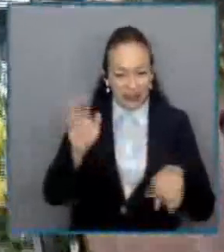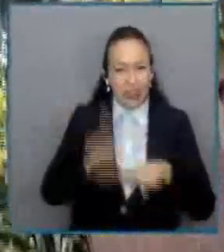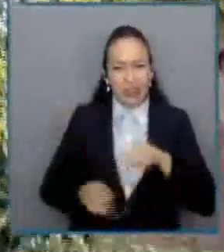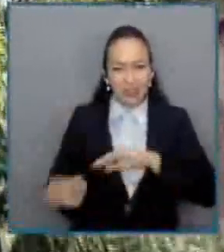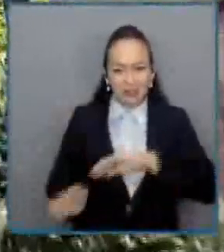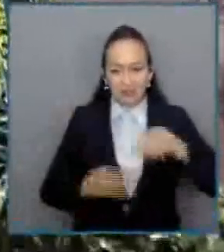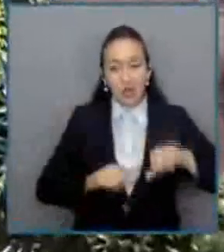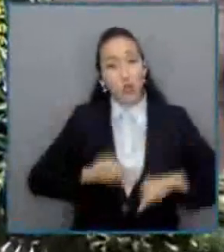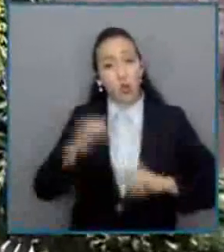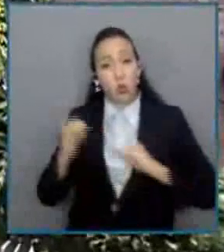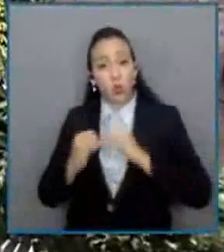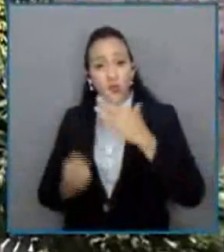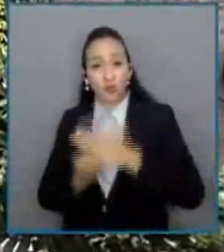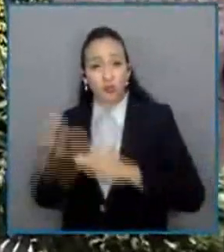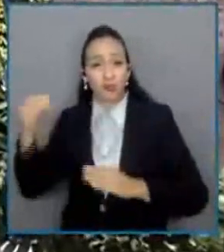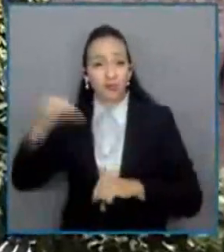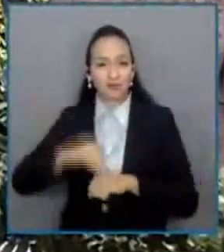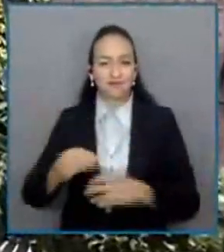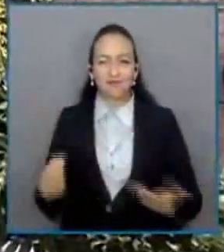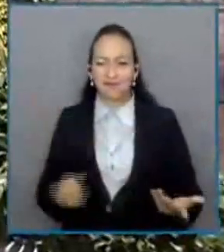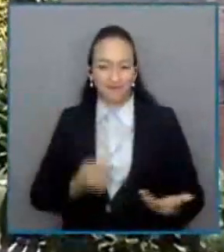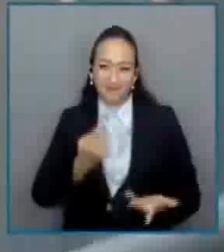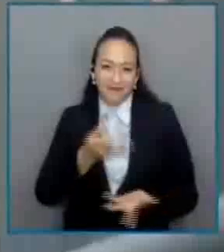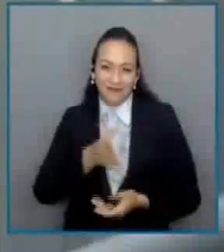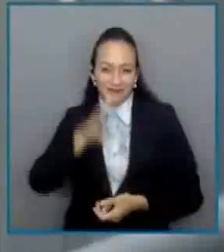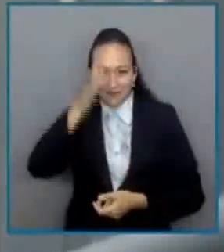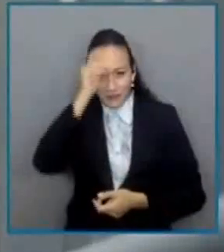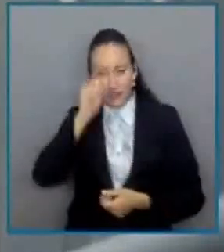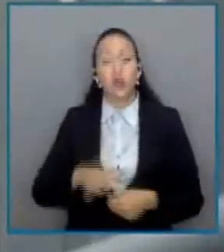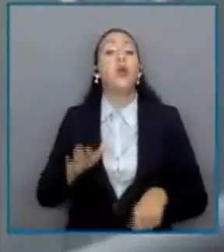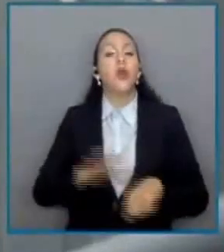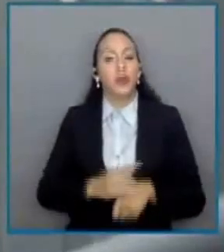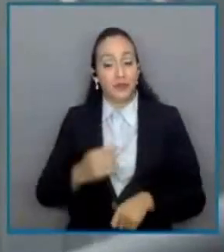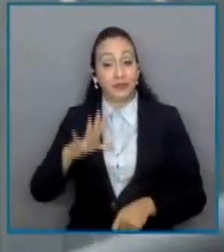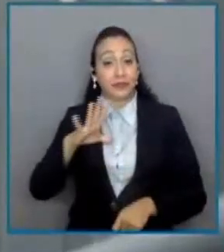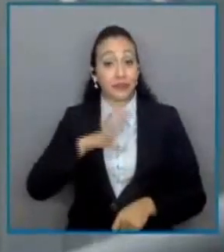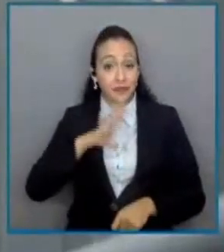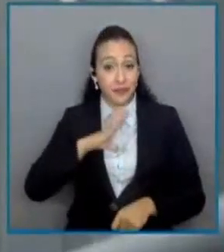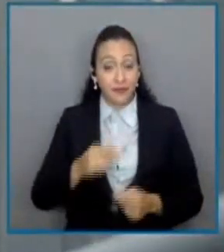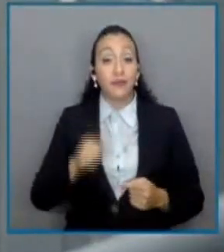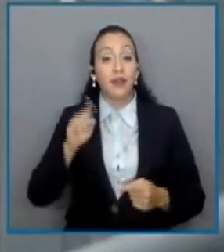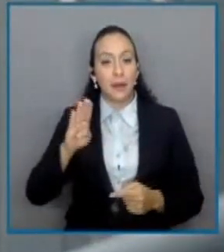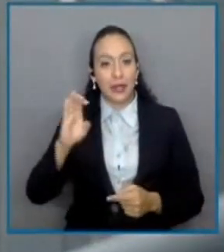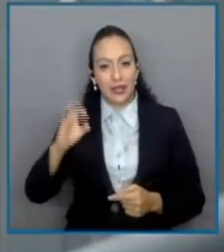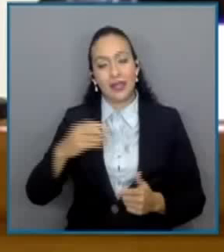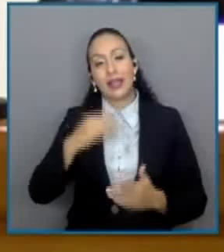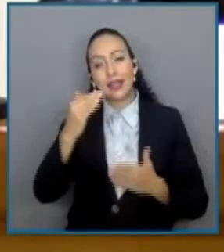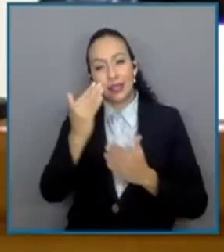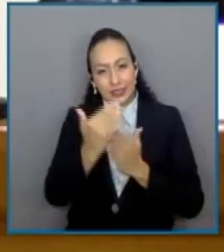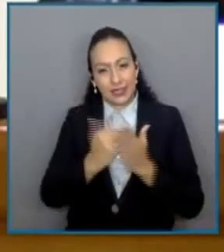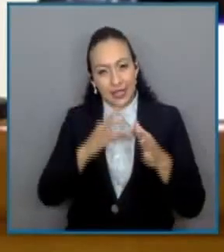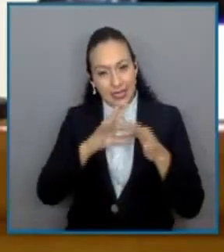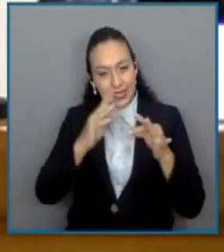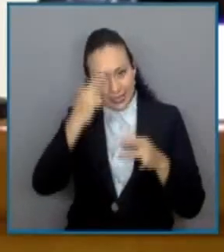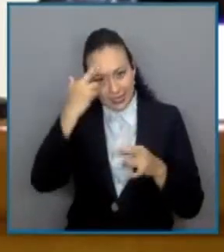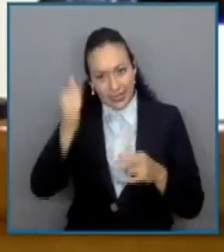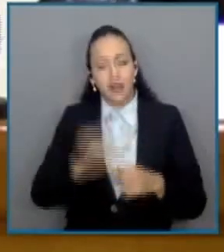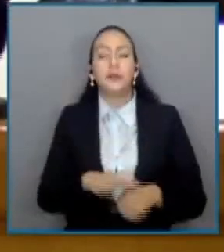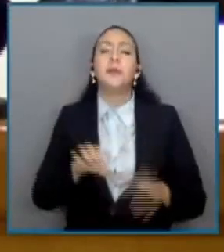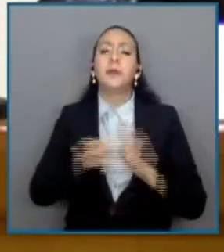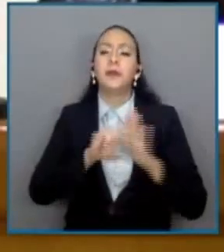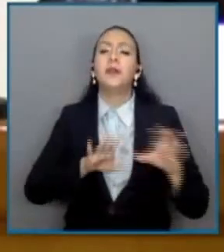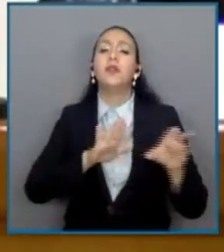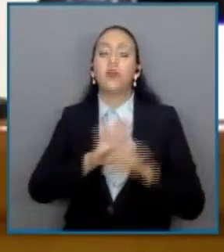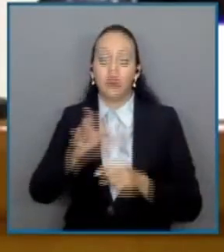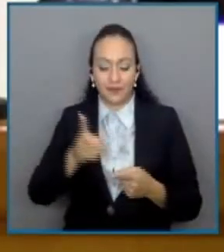Barra Mexicana Colegio de Abogados Capítulo Baja California, explicaron los motivos, entre ellos la falta de